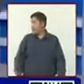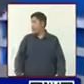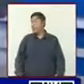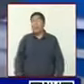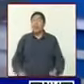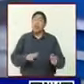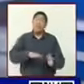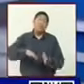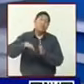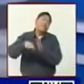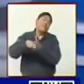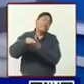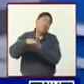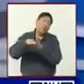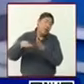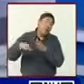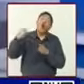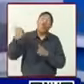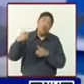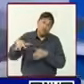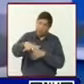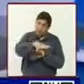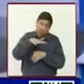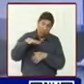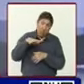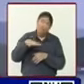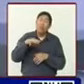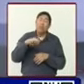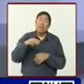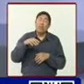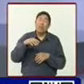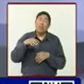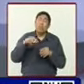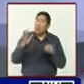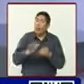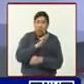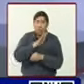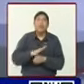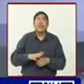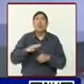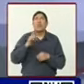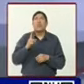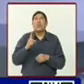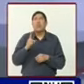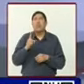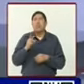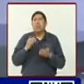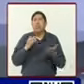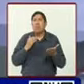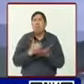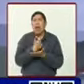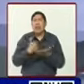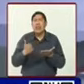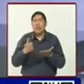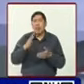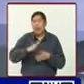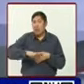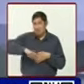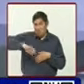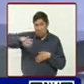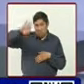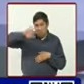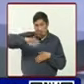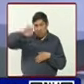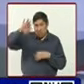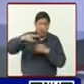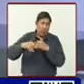La represa de Bajo Miyuni también está al 100% de su capacidad. En este caso, una de las partes de la pared principal